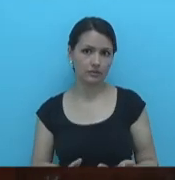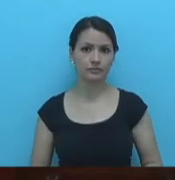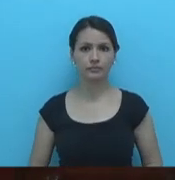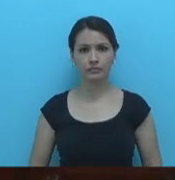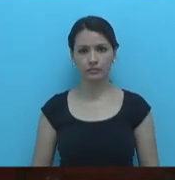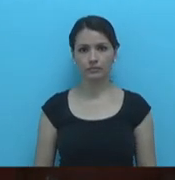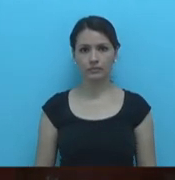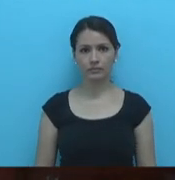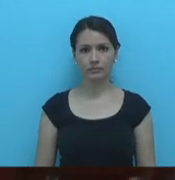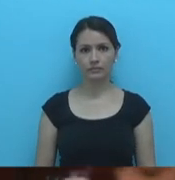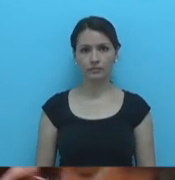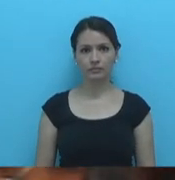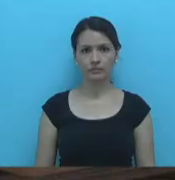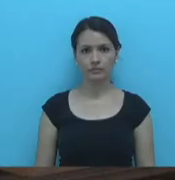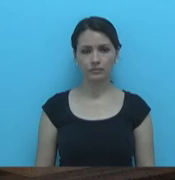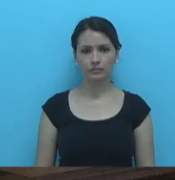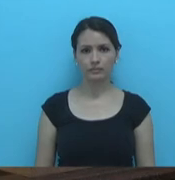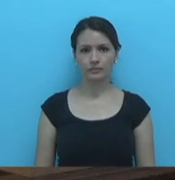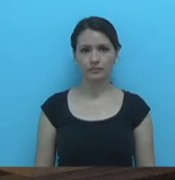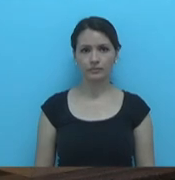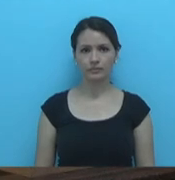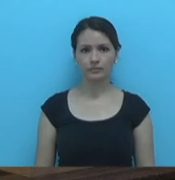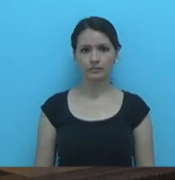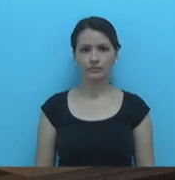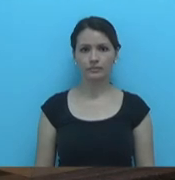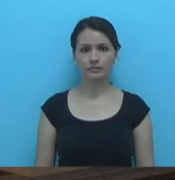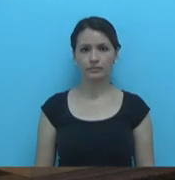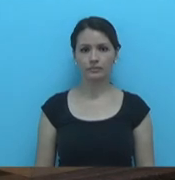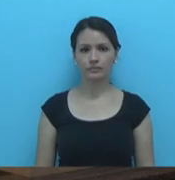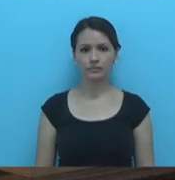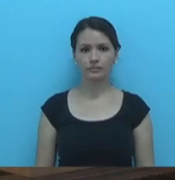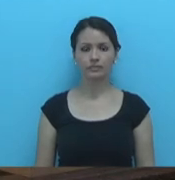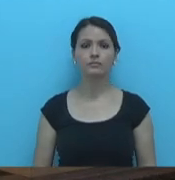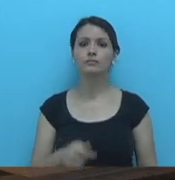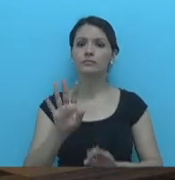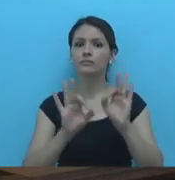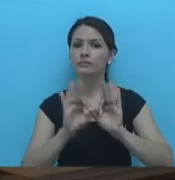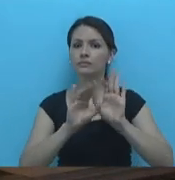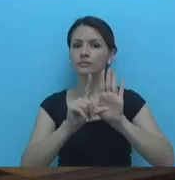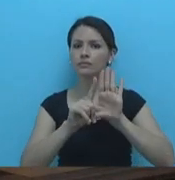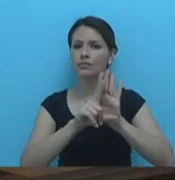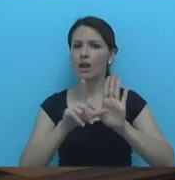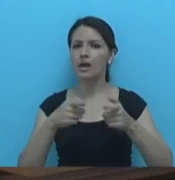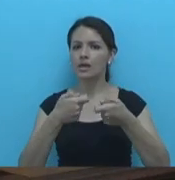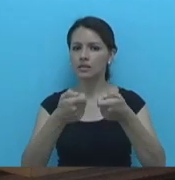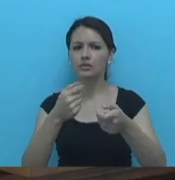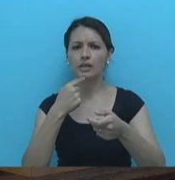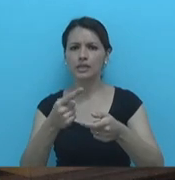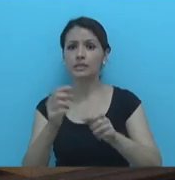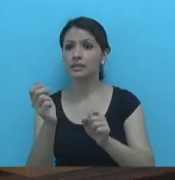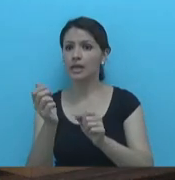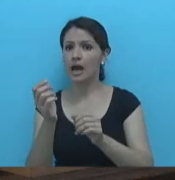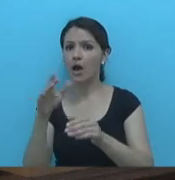Diputada Bertero, tiene uso de la palabra. Gracias, señor presidente, para dar ingreso a un proyecto de ley por el cual se autoriza a